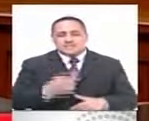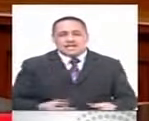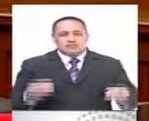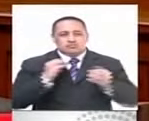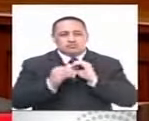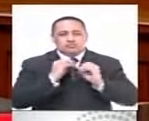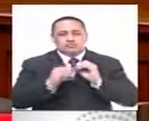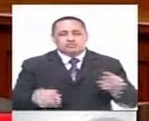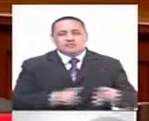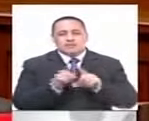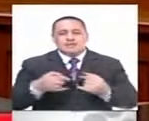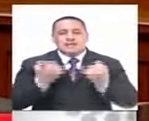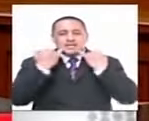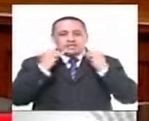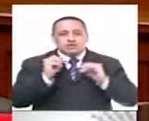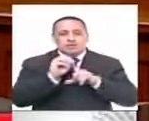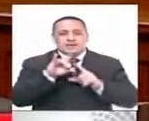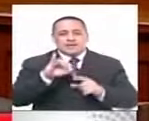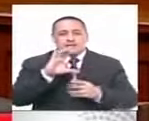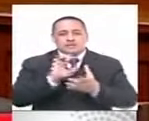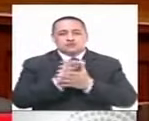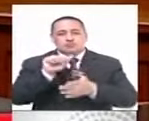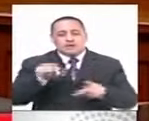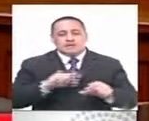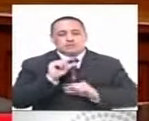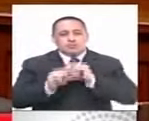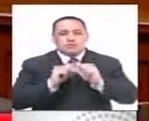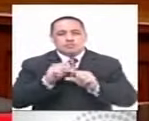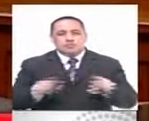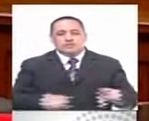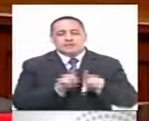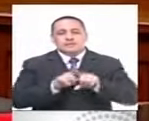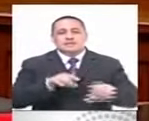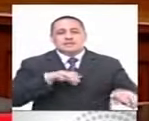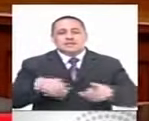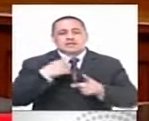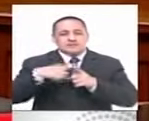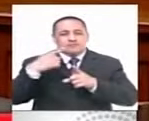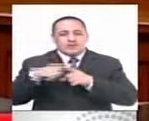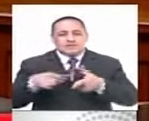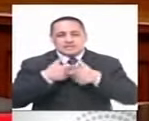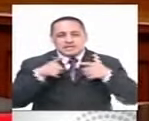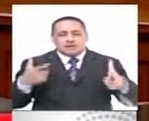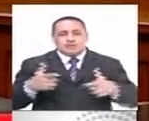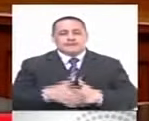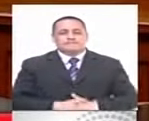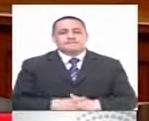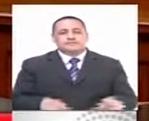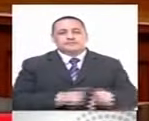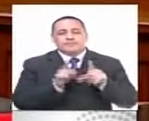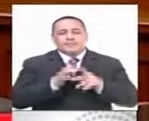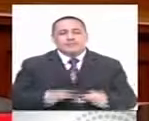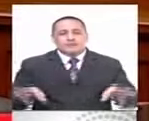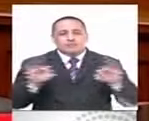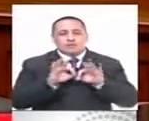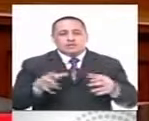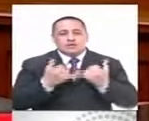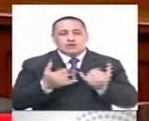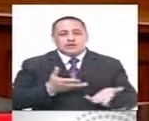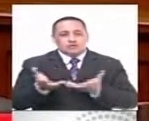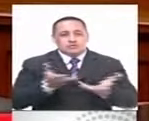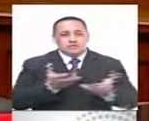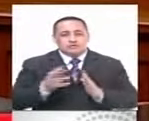adaptado al idioma quechua y progresivamente se hará en otras lenguas. Es muy importante además que los